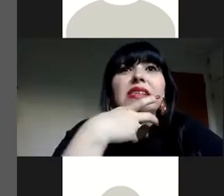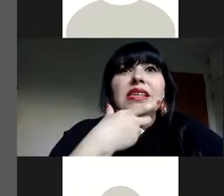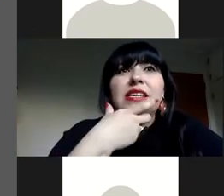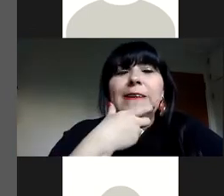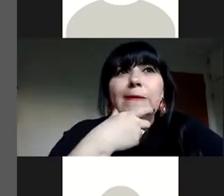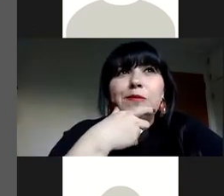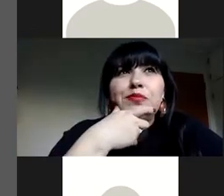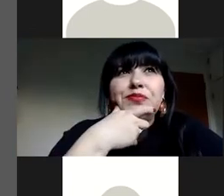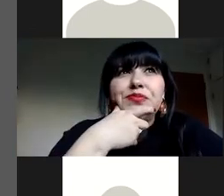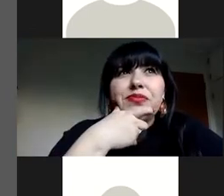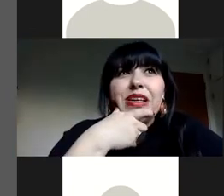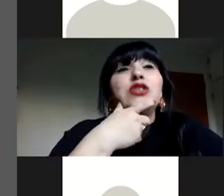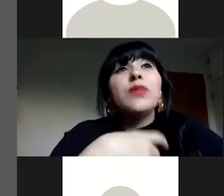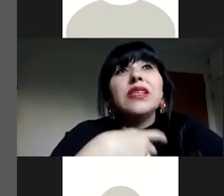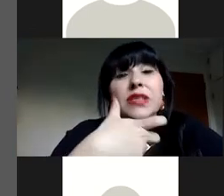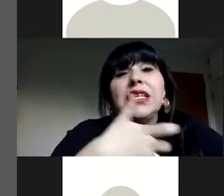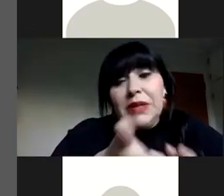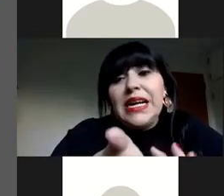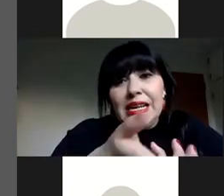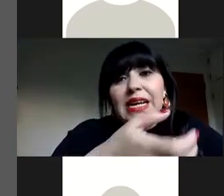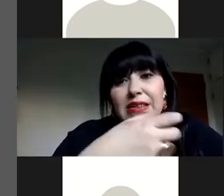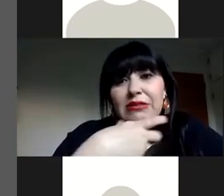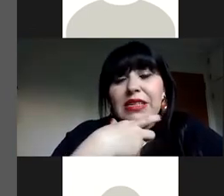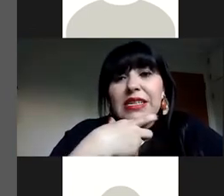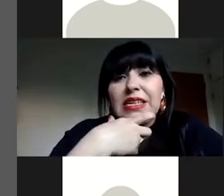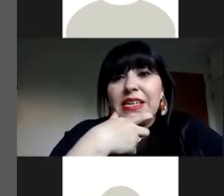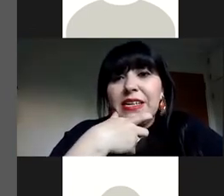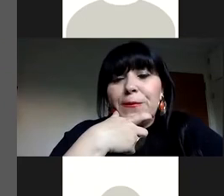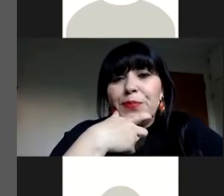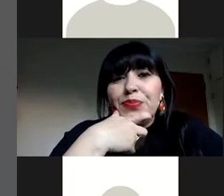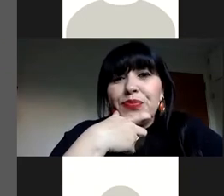años, y es súper difícil explicarles a ellos.